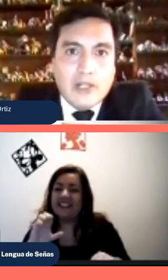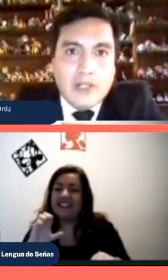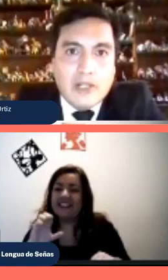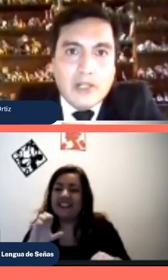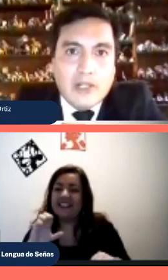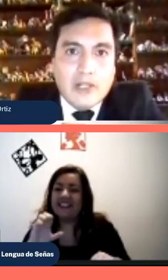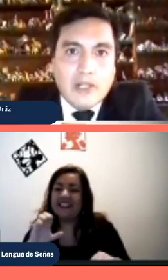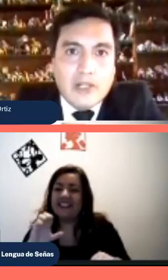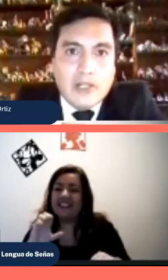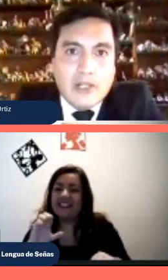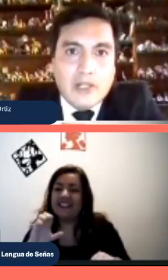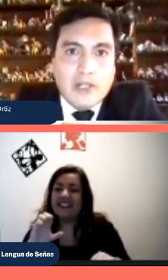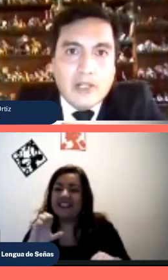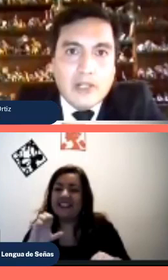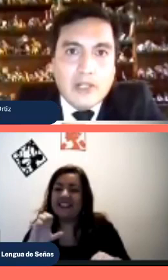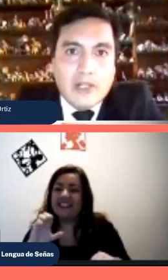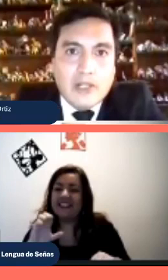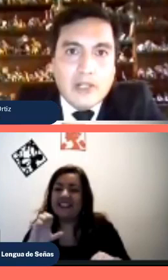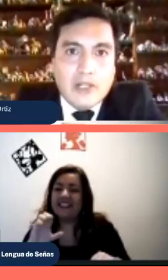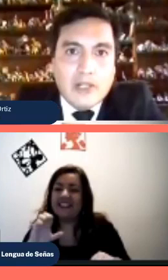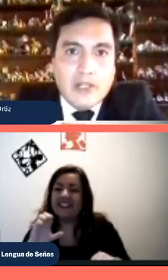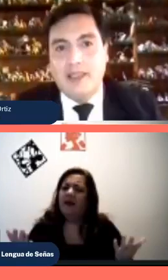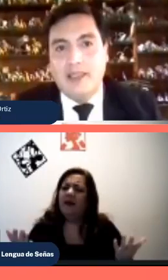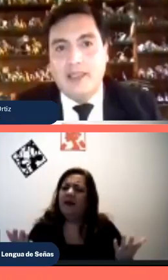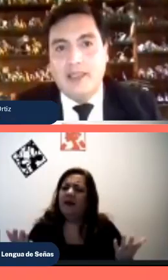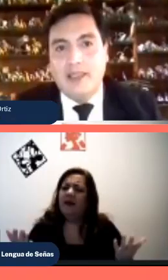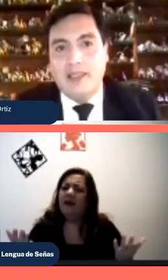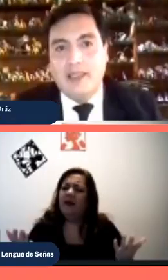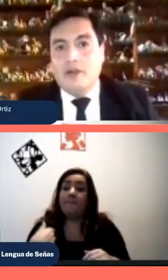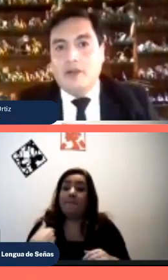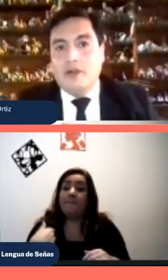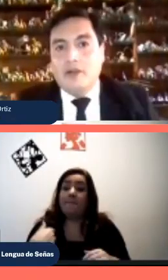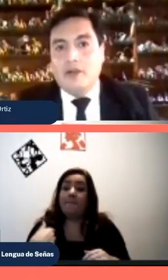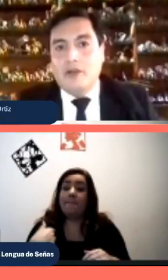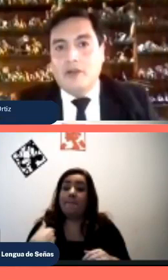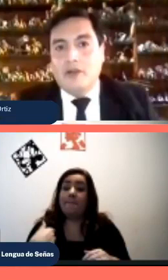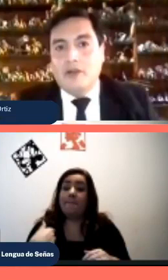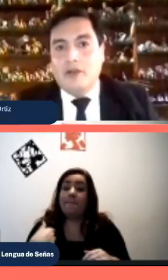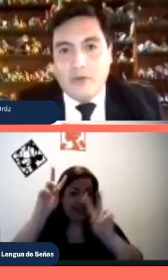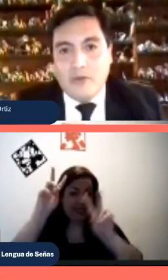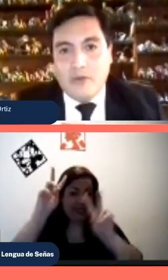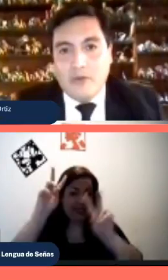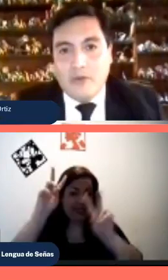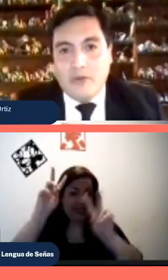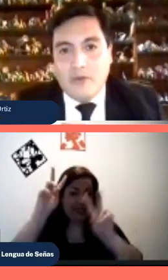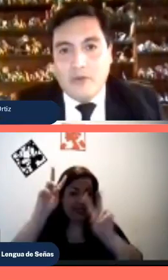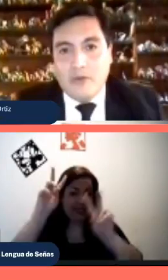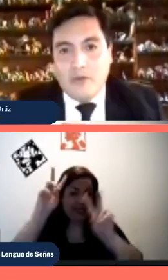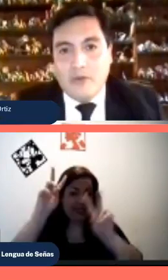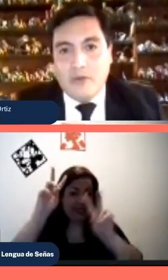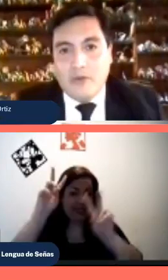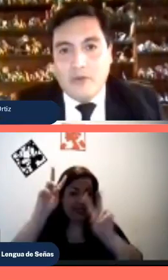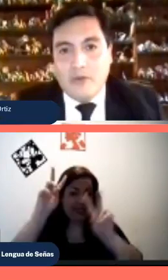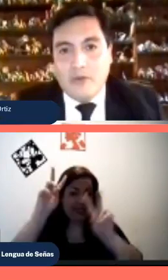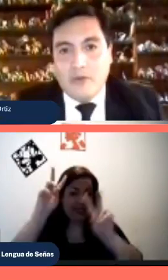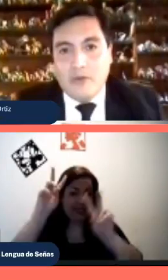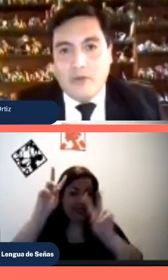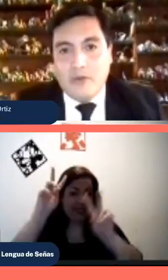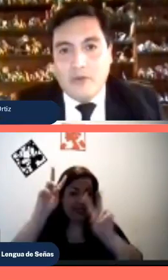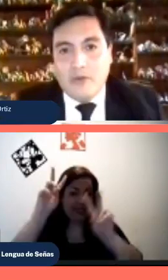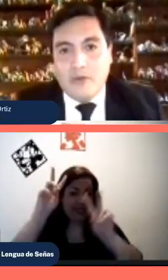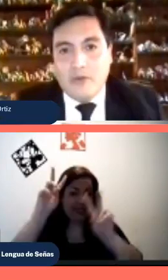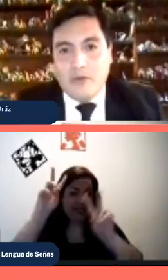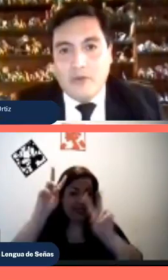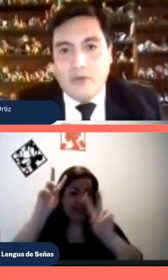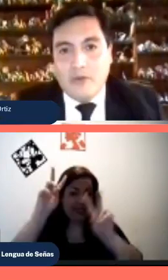Ya. Entonces, para introducirnos al tema, como ya se habrán dado cuenta, la paleontología es una ciencia que es